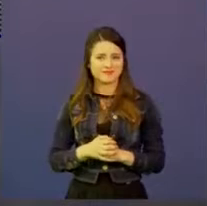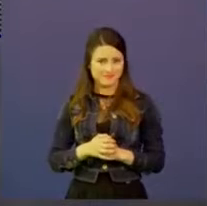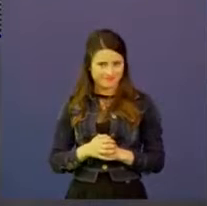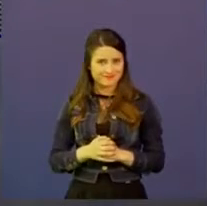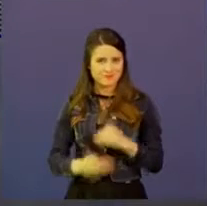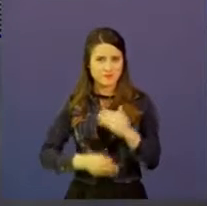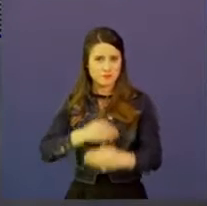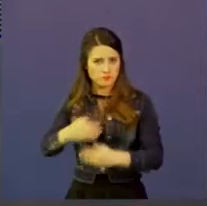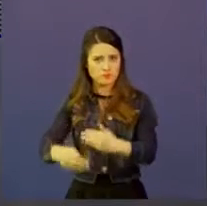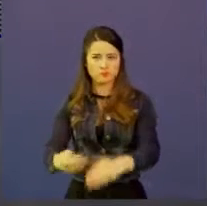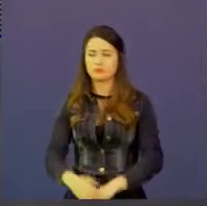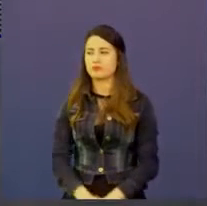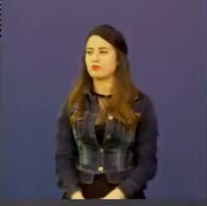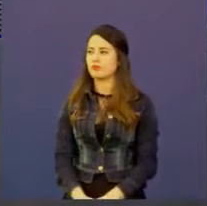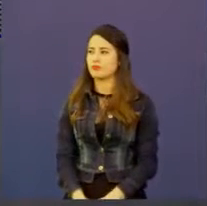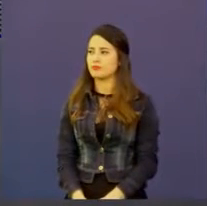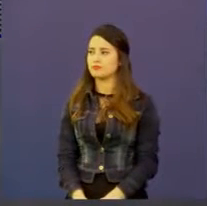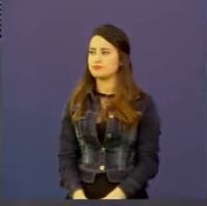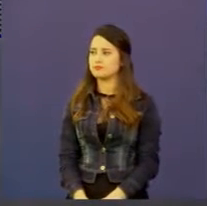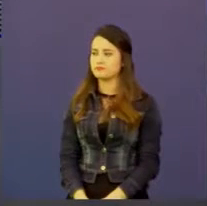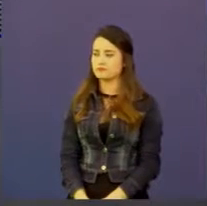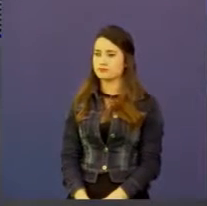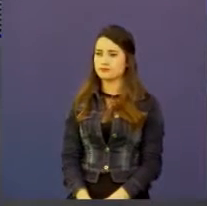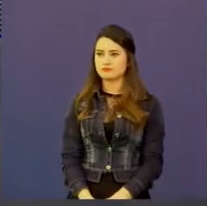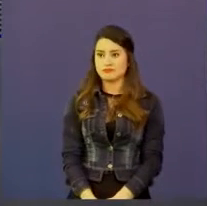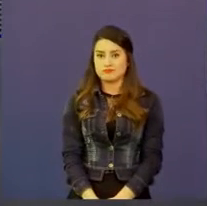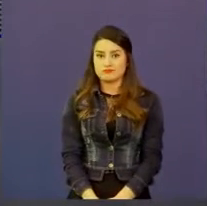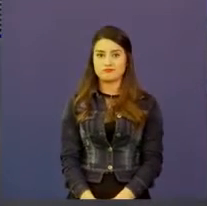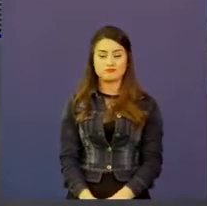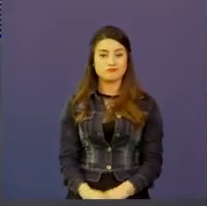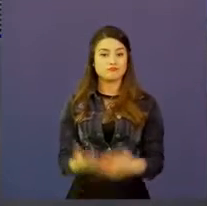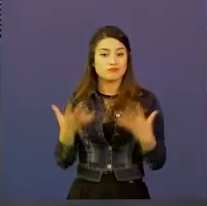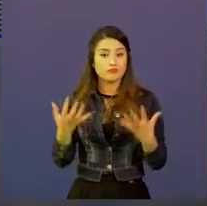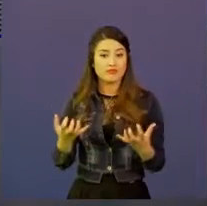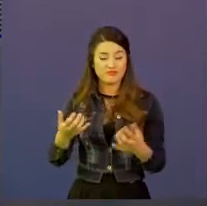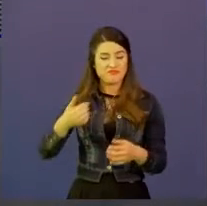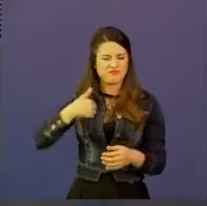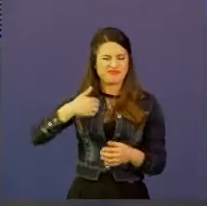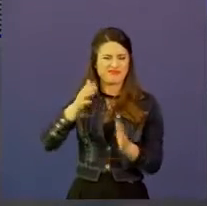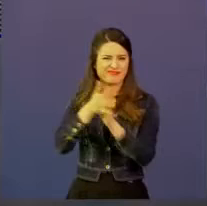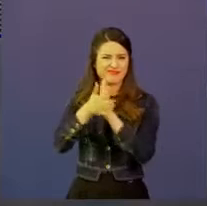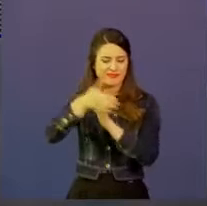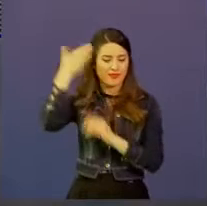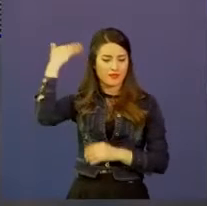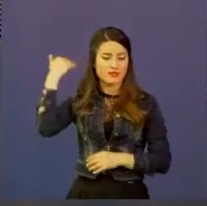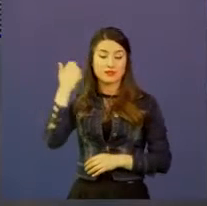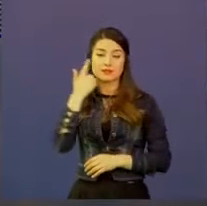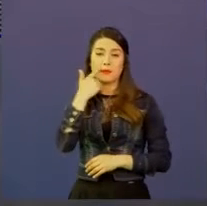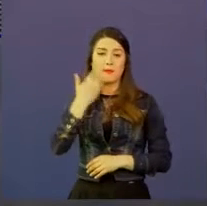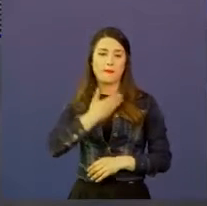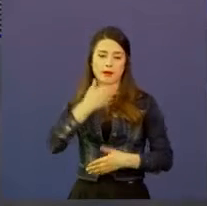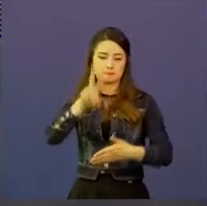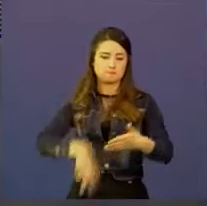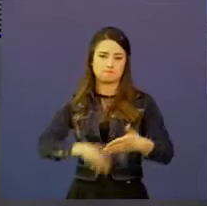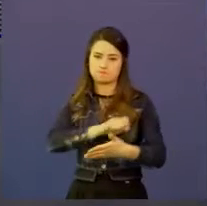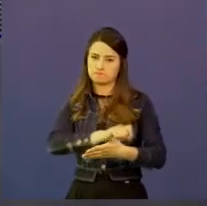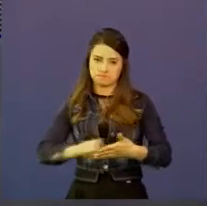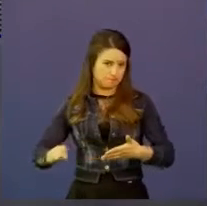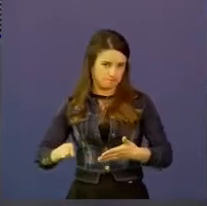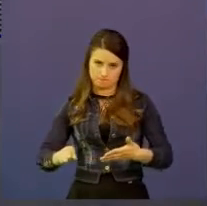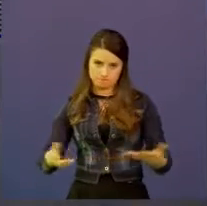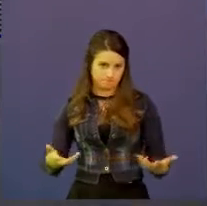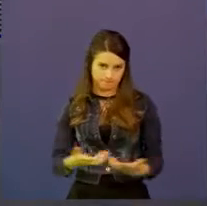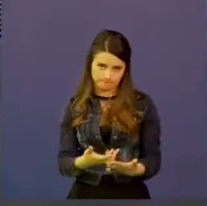vez la más bonita de todas, y es la de un padre de familia que no tenía competencias lectoescritoras. Entonces, uno ante una persona que no